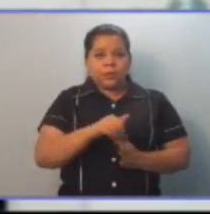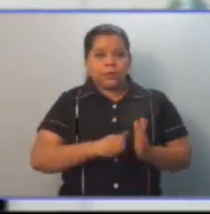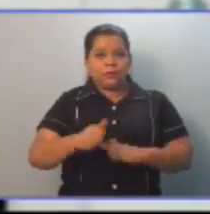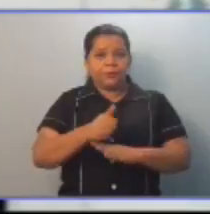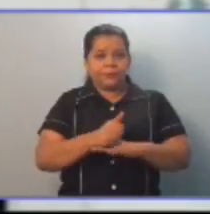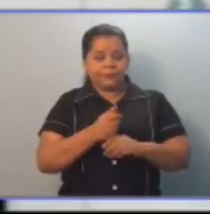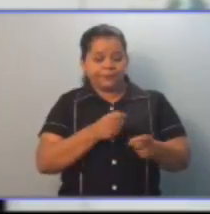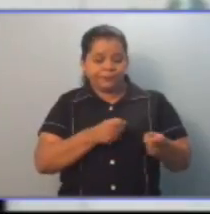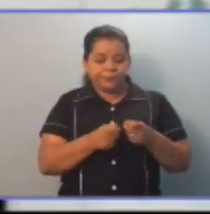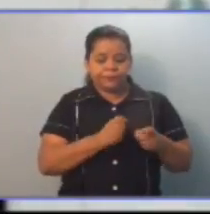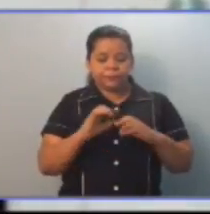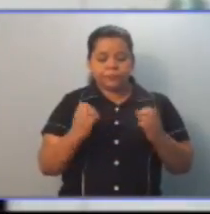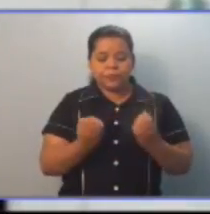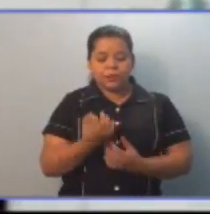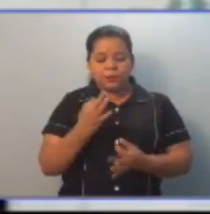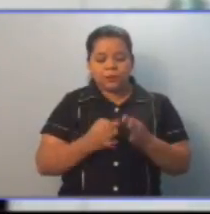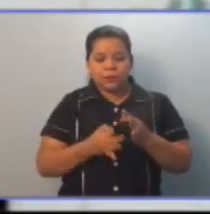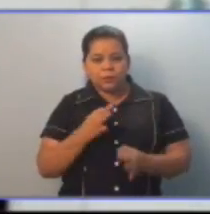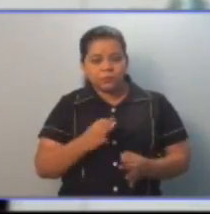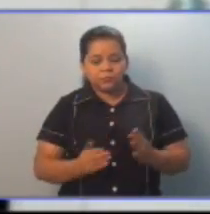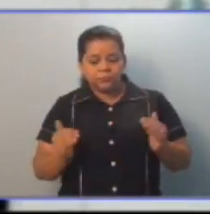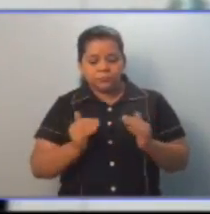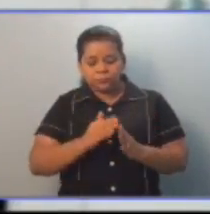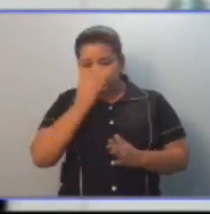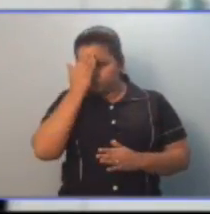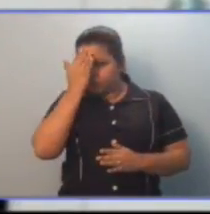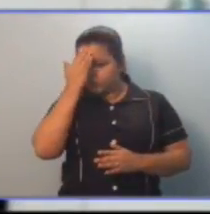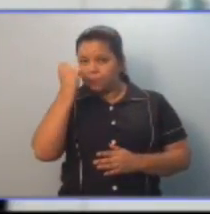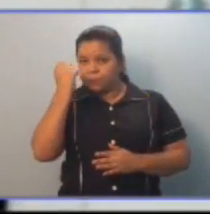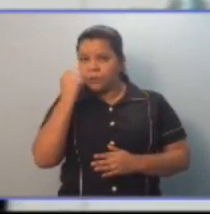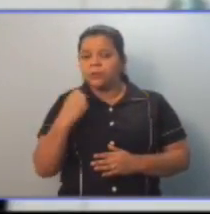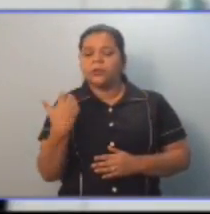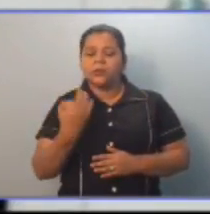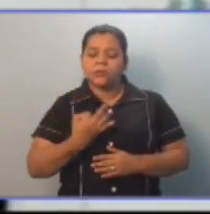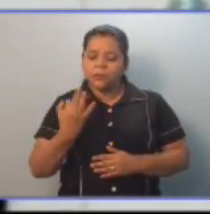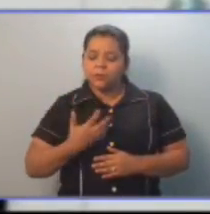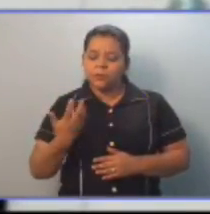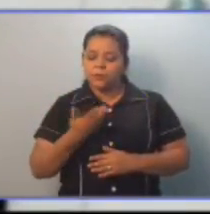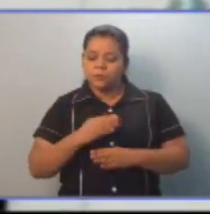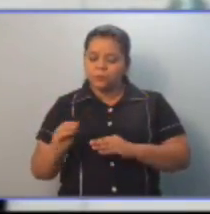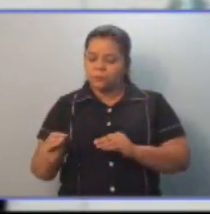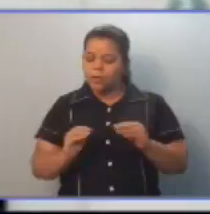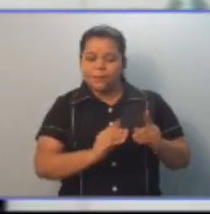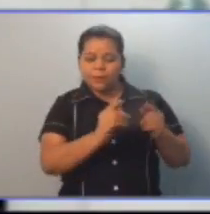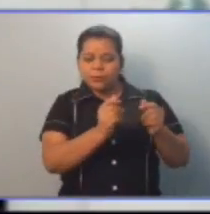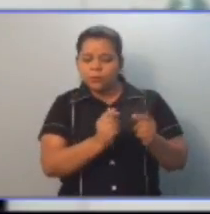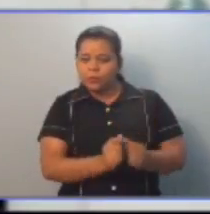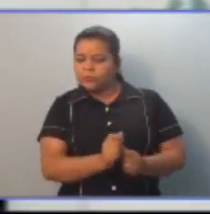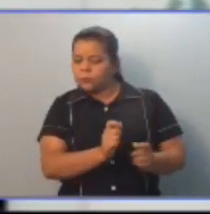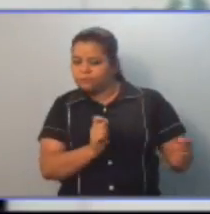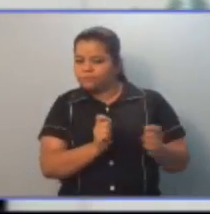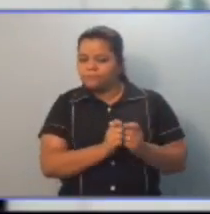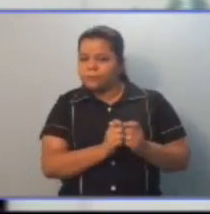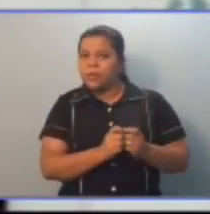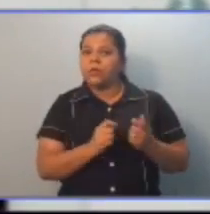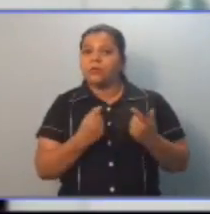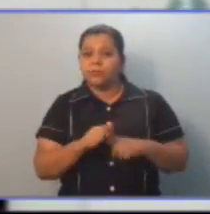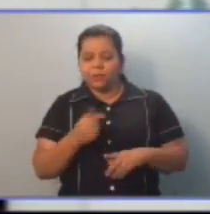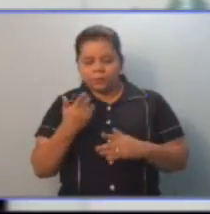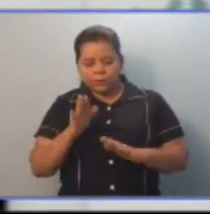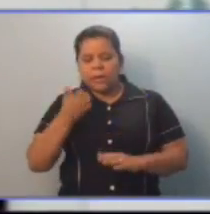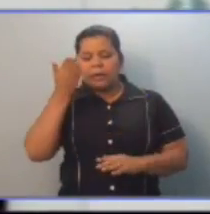del órgano judicial, que también es importante, debe haber una adecuada ejecución presupuestaria. Si bien históricamente